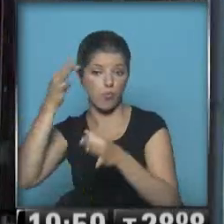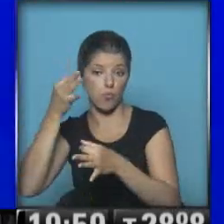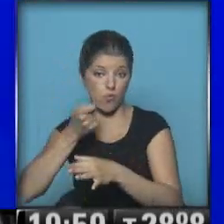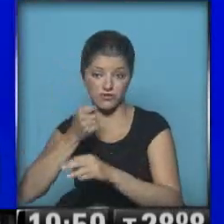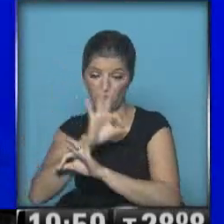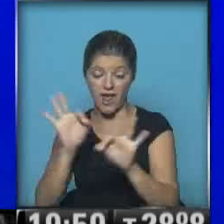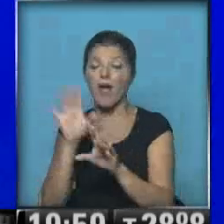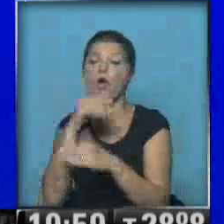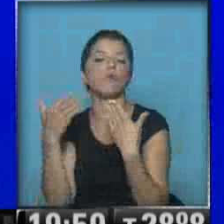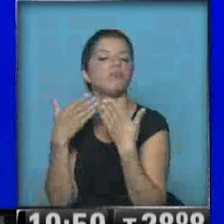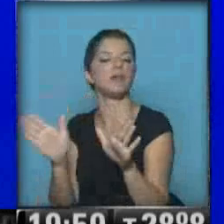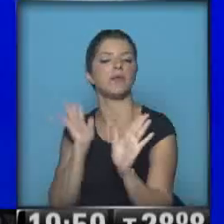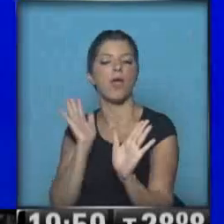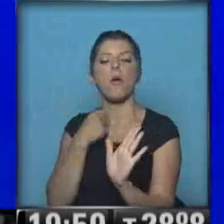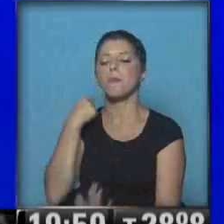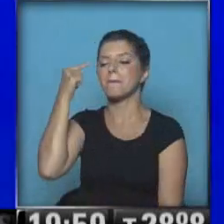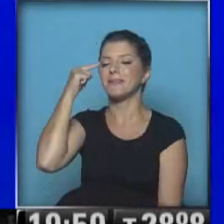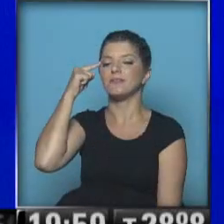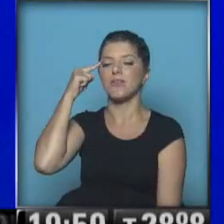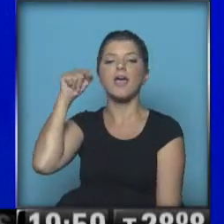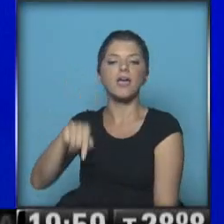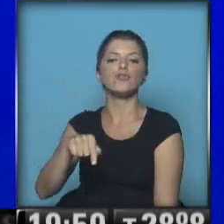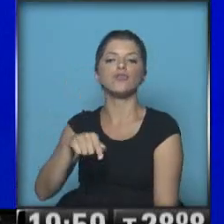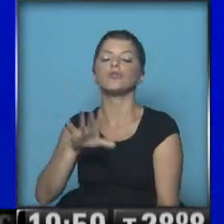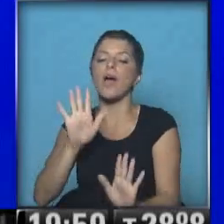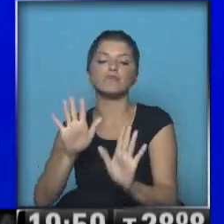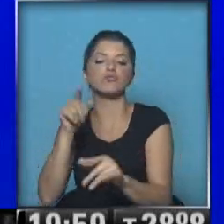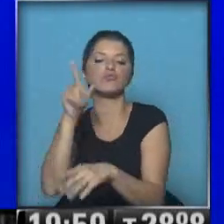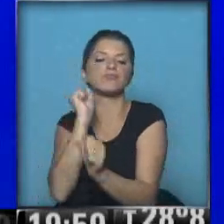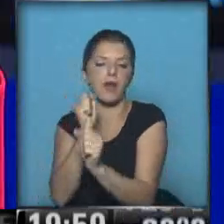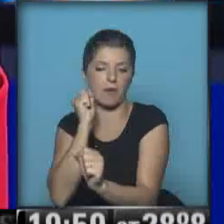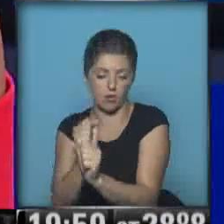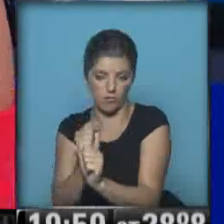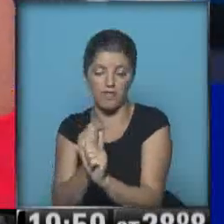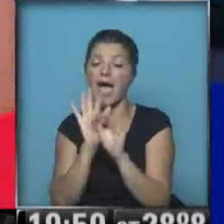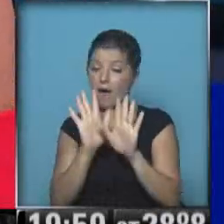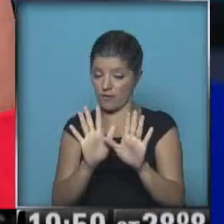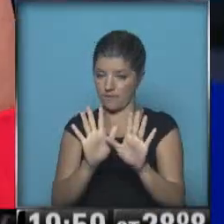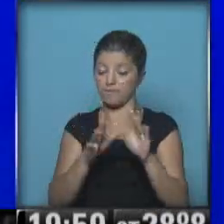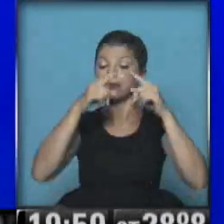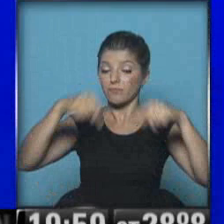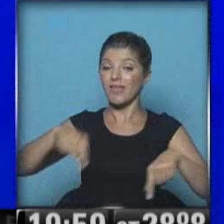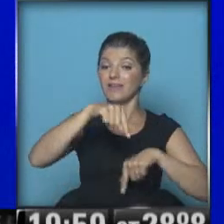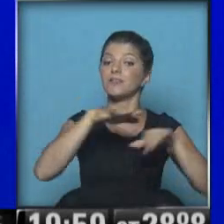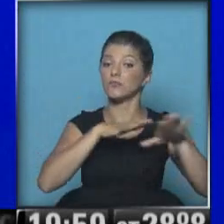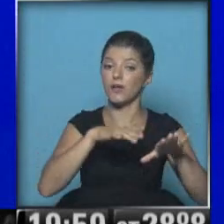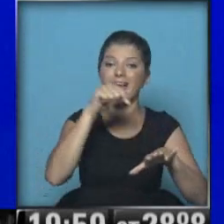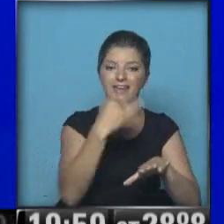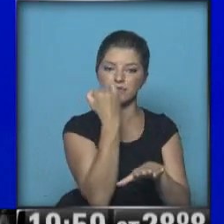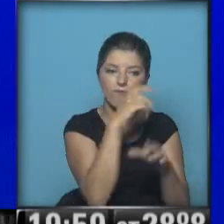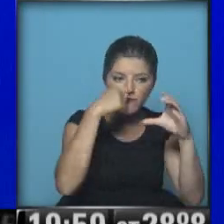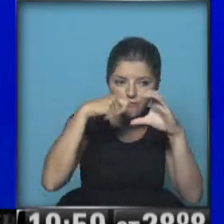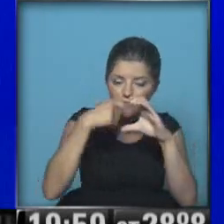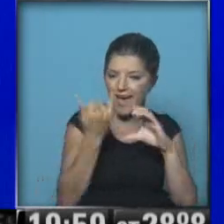los absuelve porque se considera que actuaron adecuadamente. La gran diferencia en este caso es que esto fue filmado por un